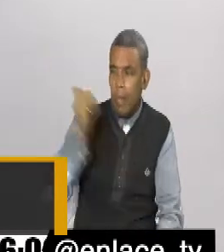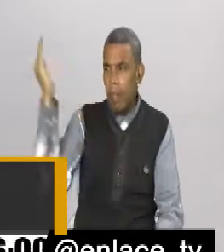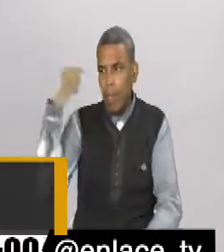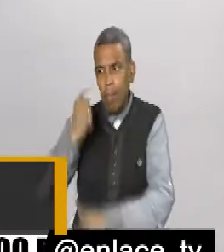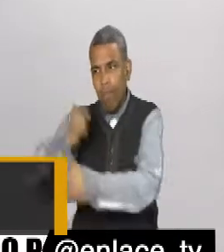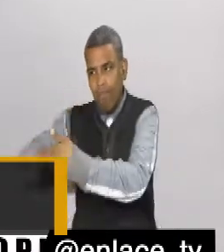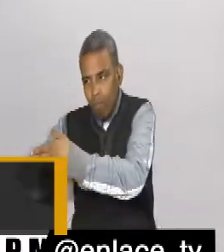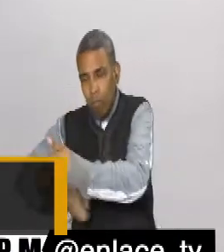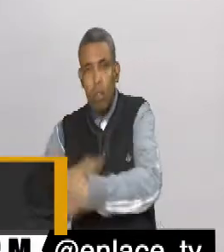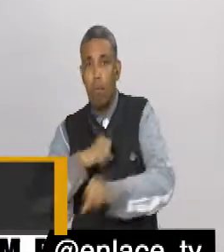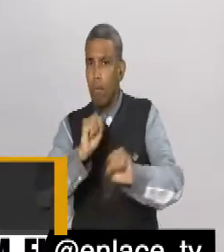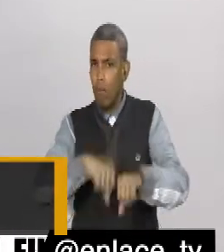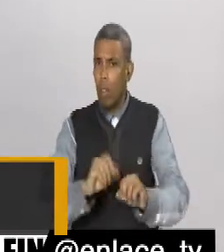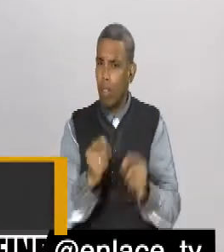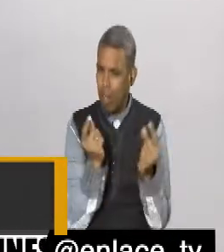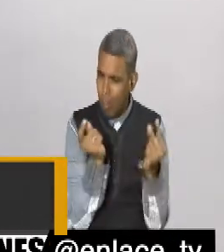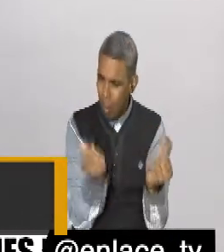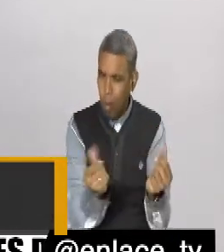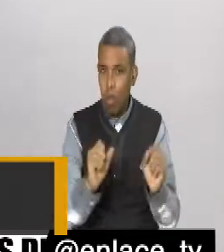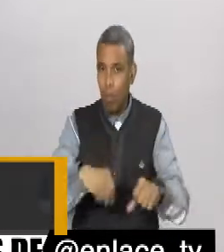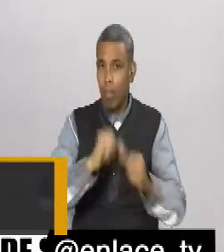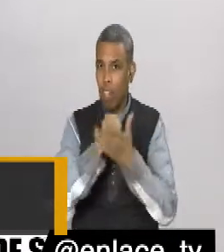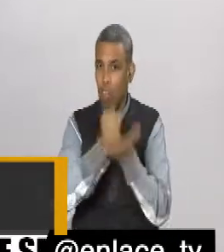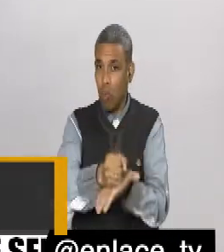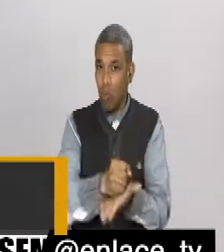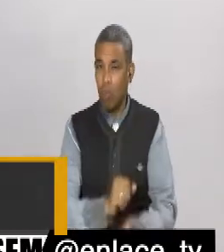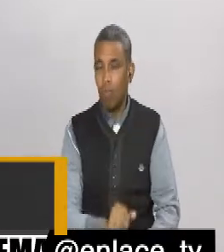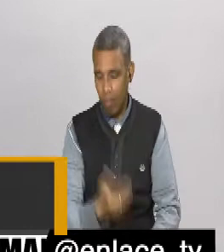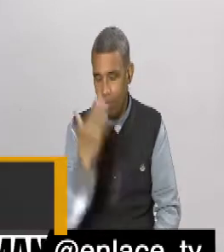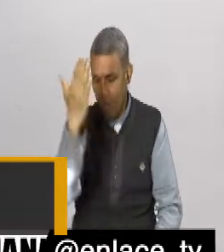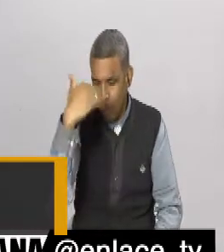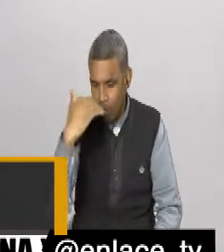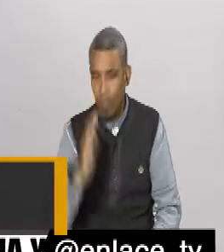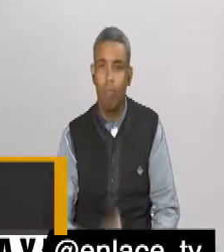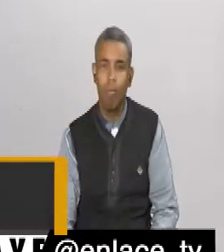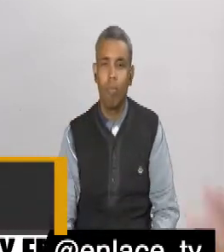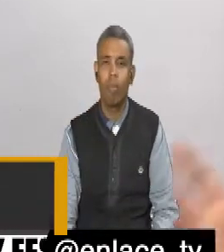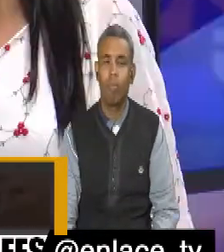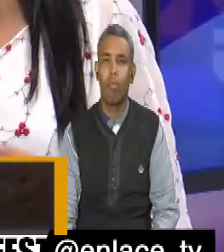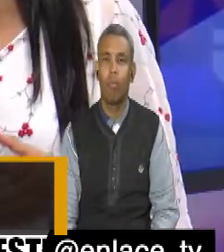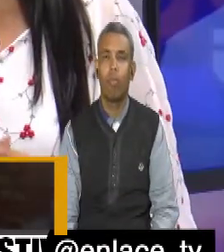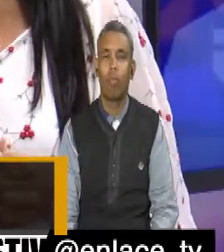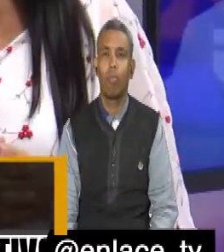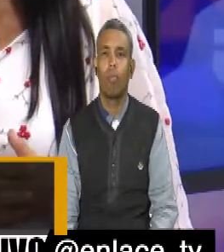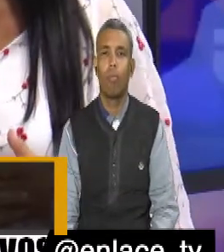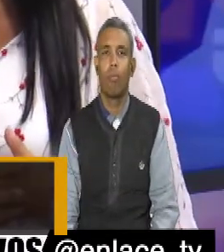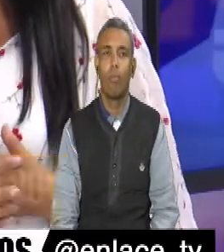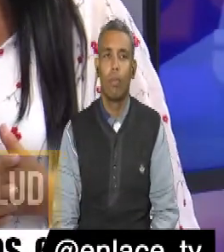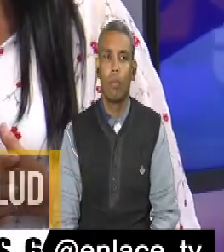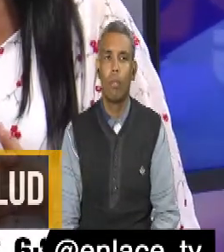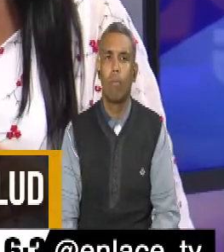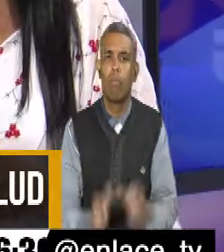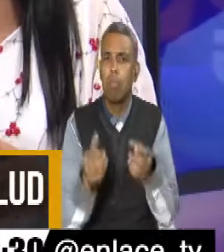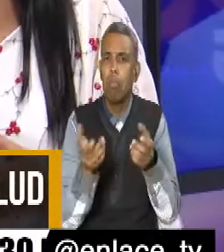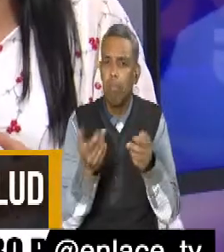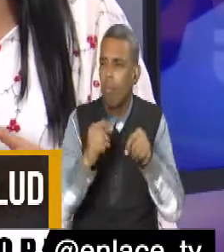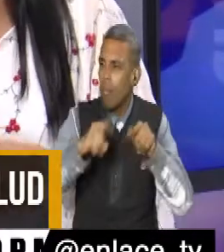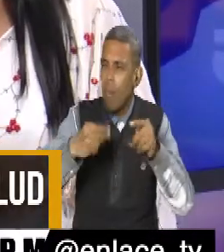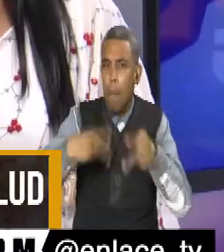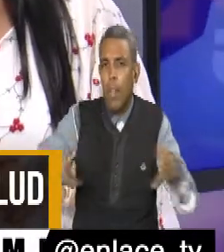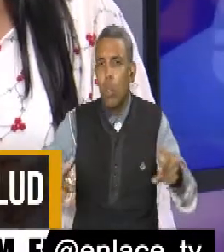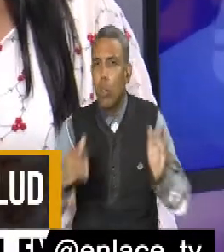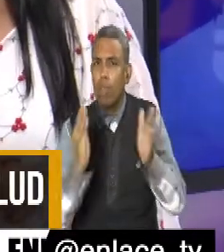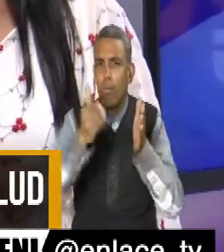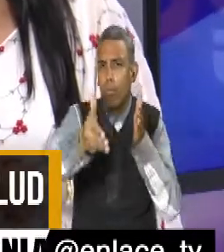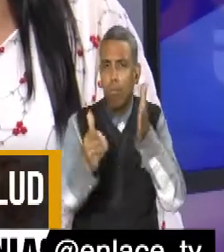resolver de una manera ágil y oportuna las situaciones de estos ciudadanos que tienen esta problemática. Precisamente, ¿qué se hace con esas quejas que se recepcionan? Porque sabemos que